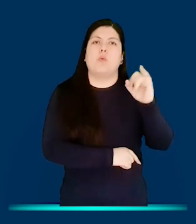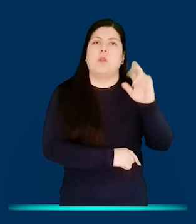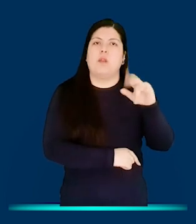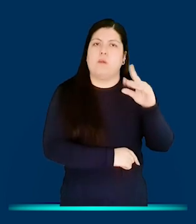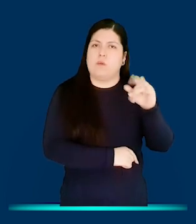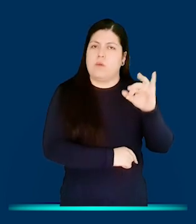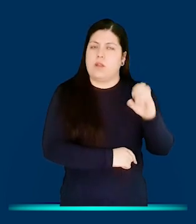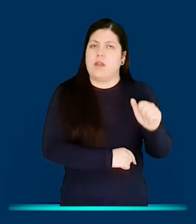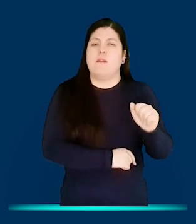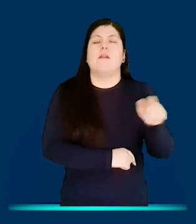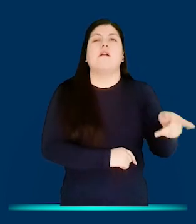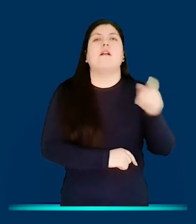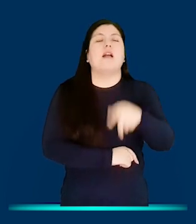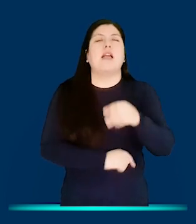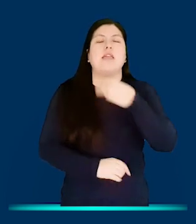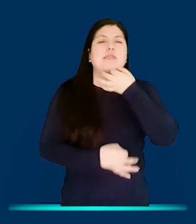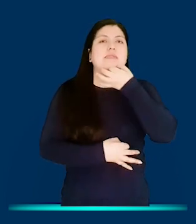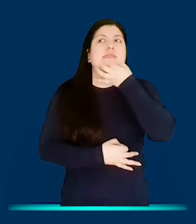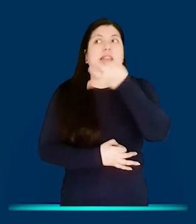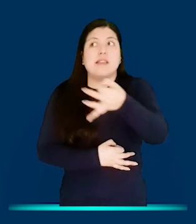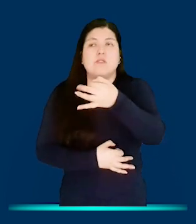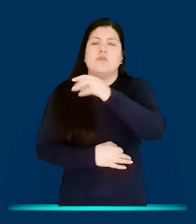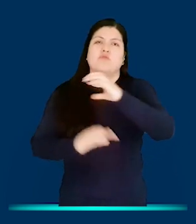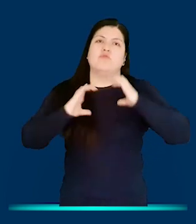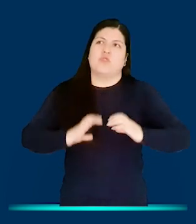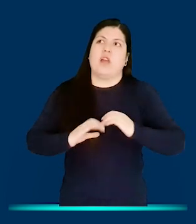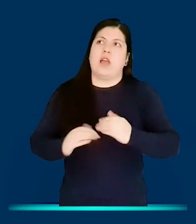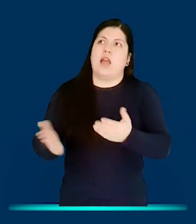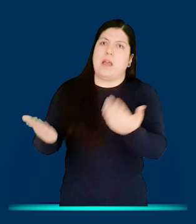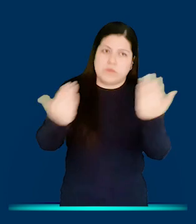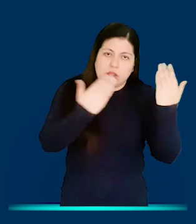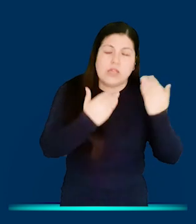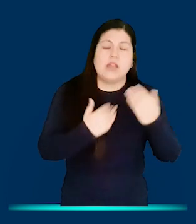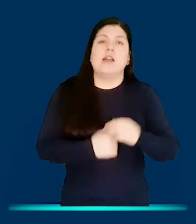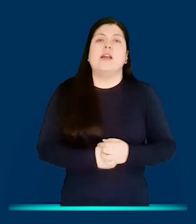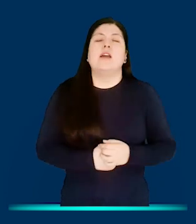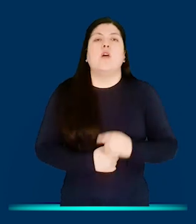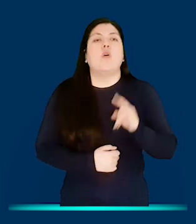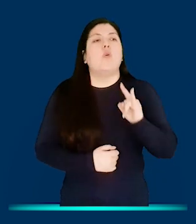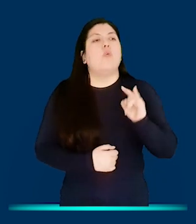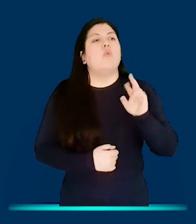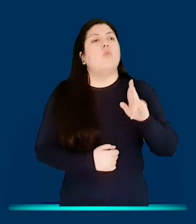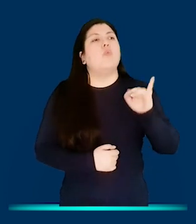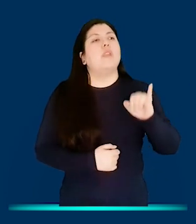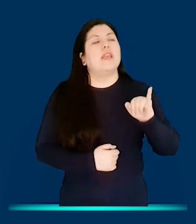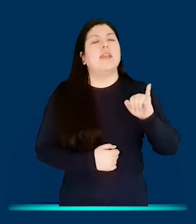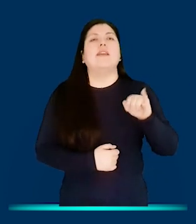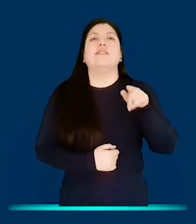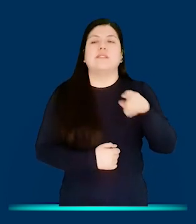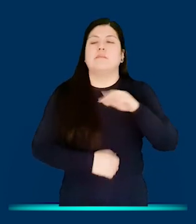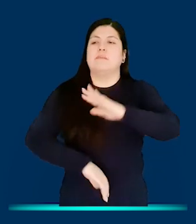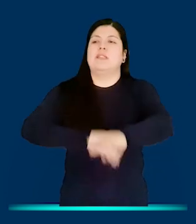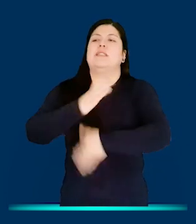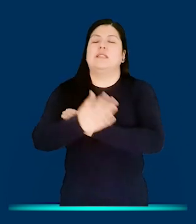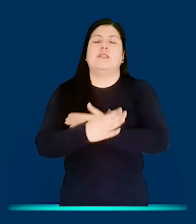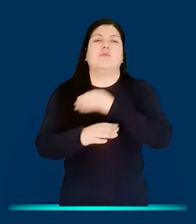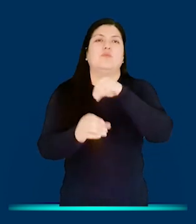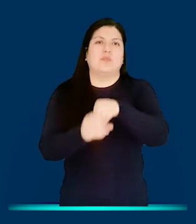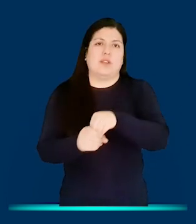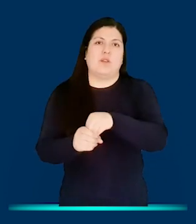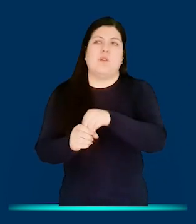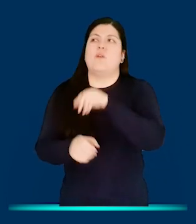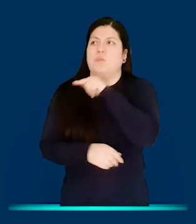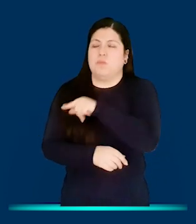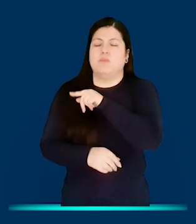una falta disciplinaria, tendrá que irse pues a la Procuraduría General de la Nación. Por ejemplo, para estos efectos y estas denuncias ciudadanas